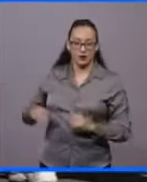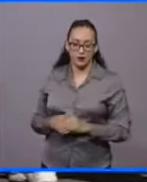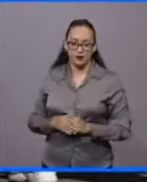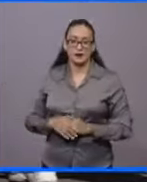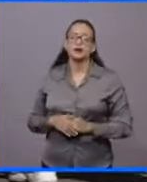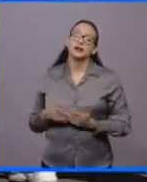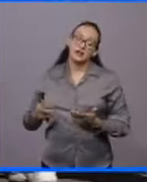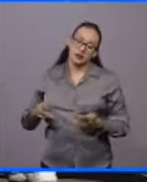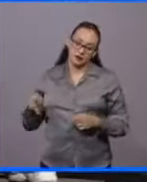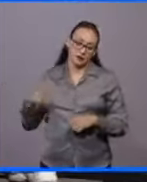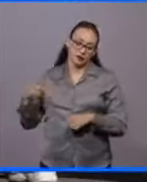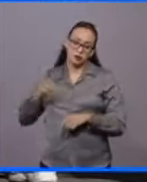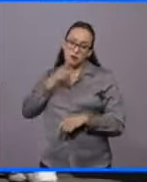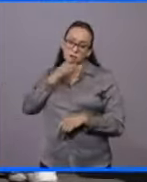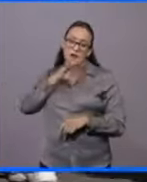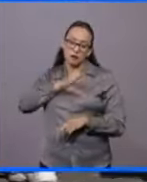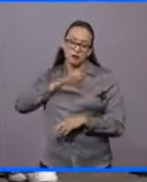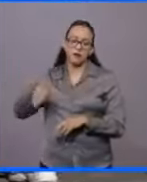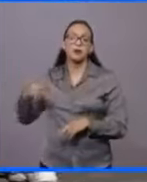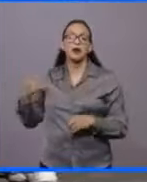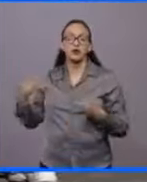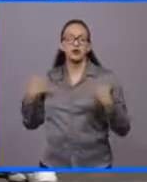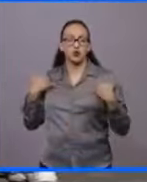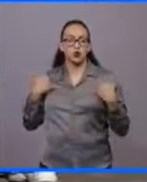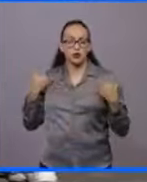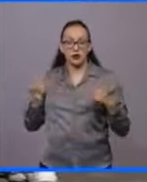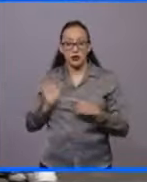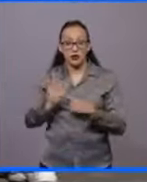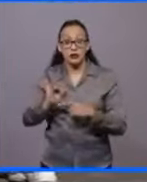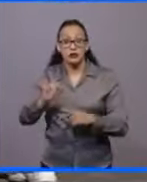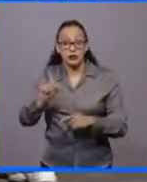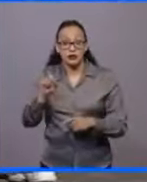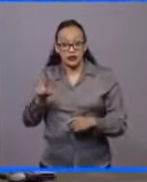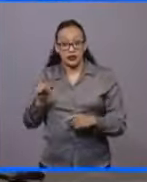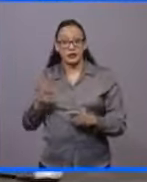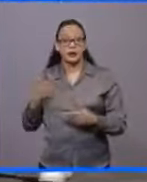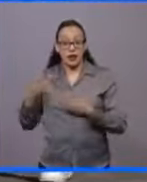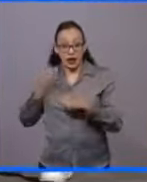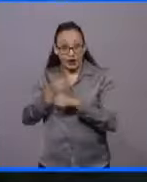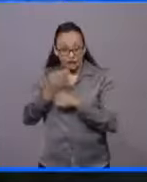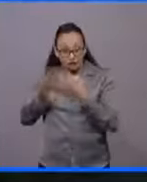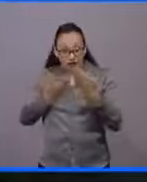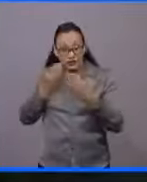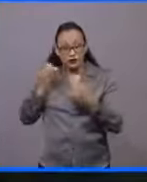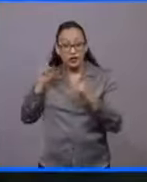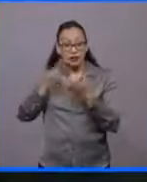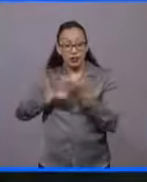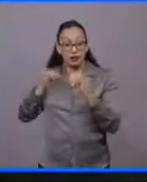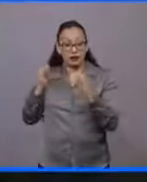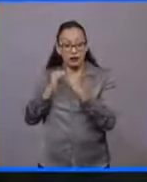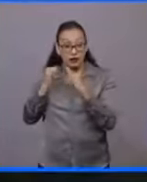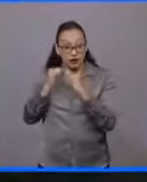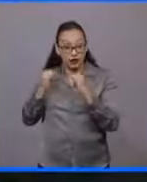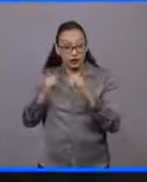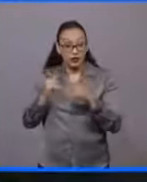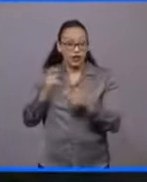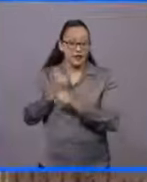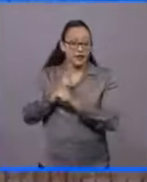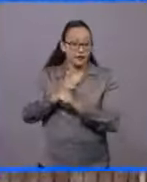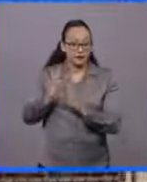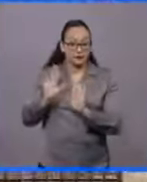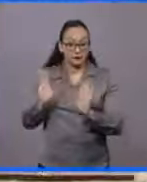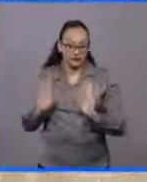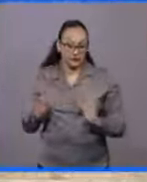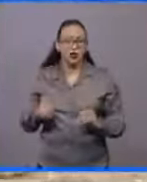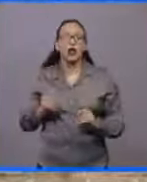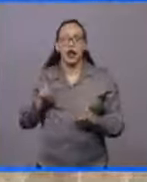este último caso, porque la joven no logró demostrar que se encontraba estudiando en alguna institución de educación superior,